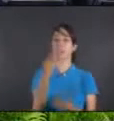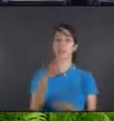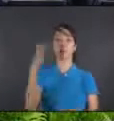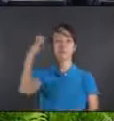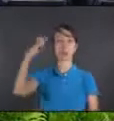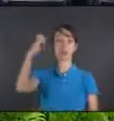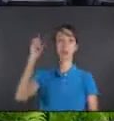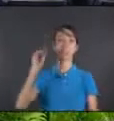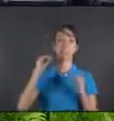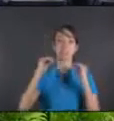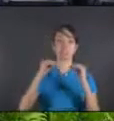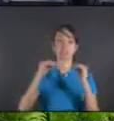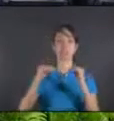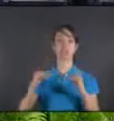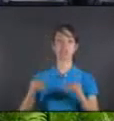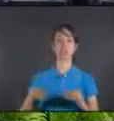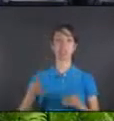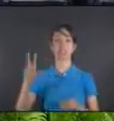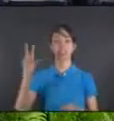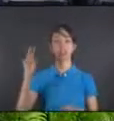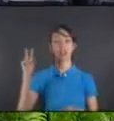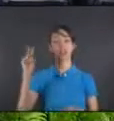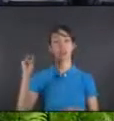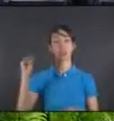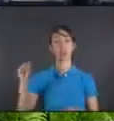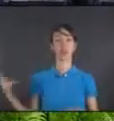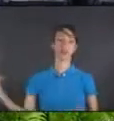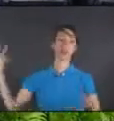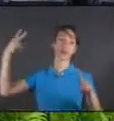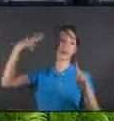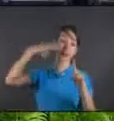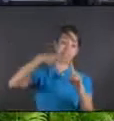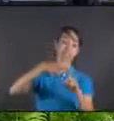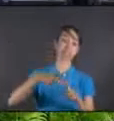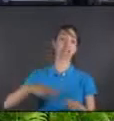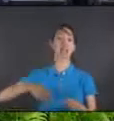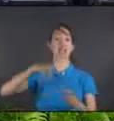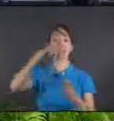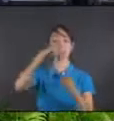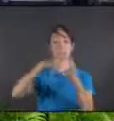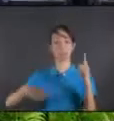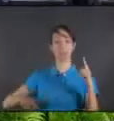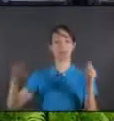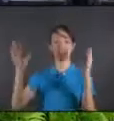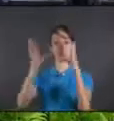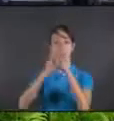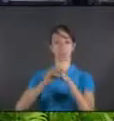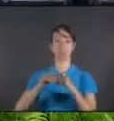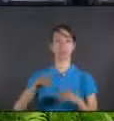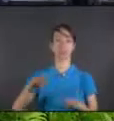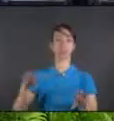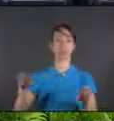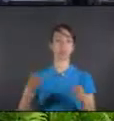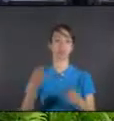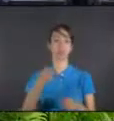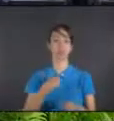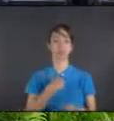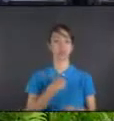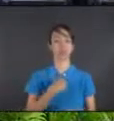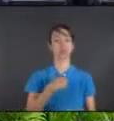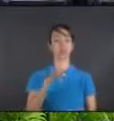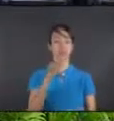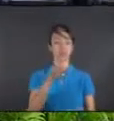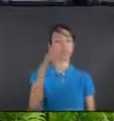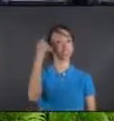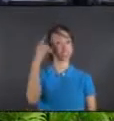Recíbala en el nombre de Jesús, por el... A ver, diga conmigo, todo lo bueno que le pase a mi pastor me va a pasar a mí también.